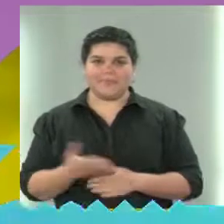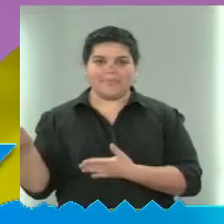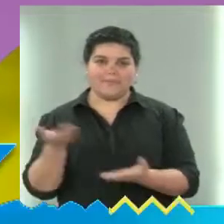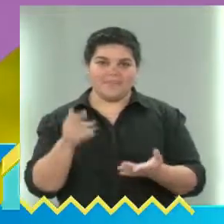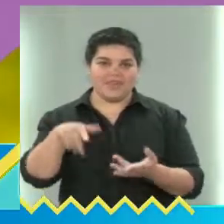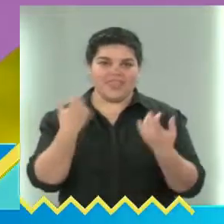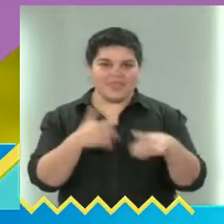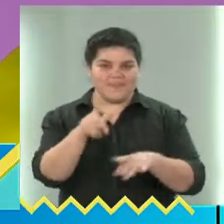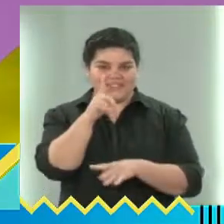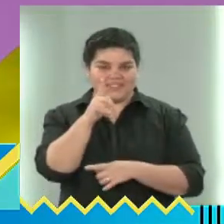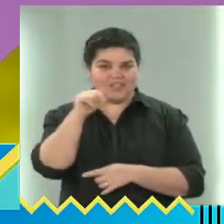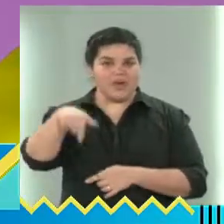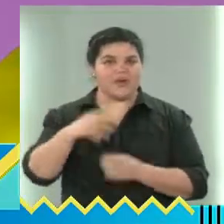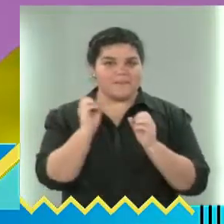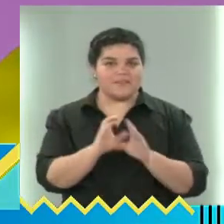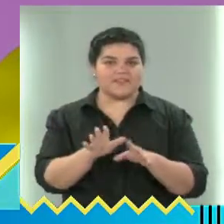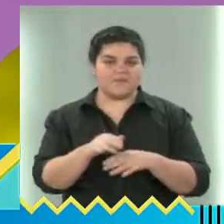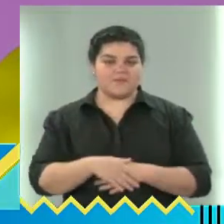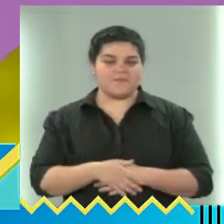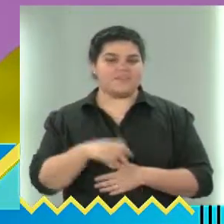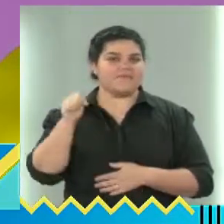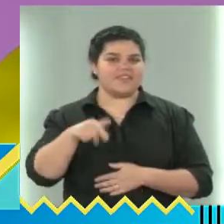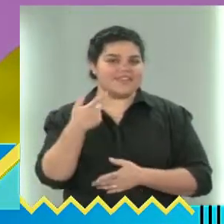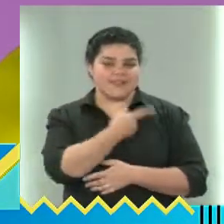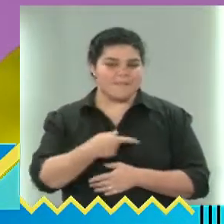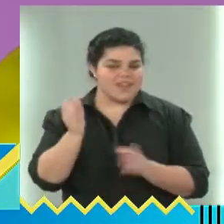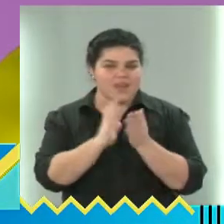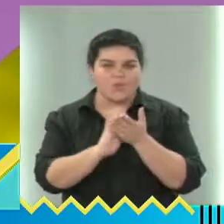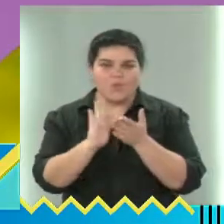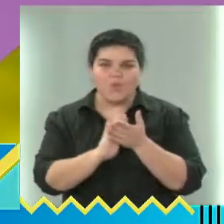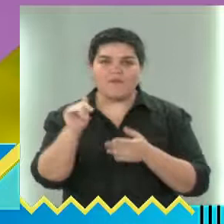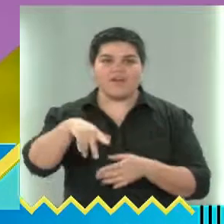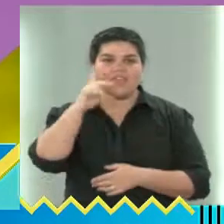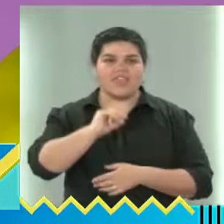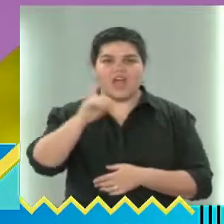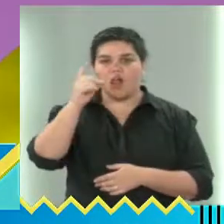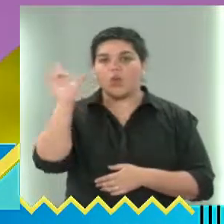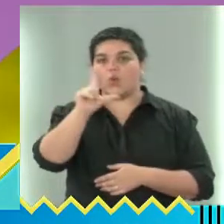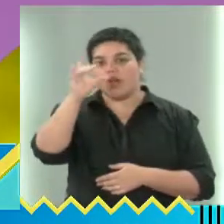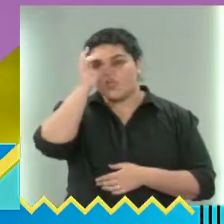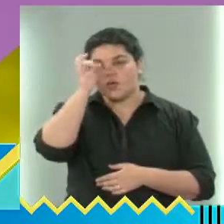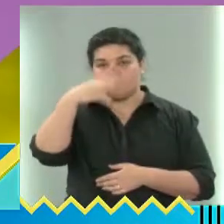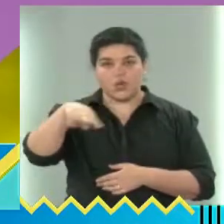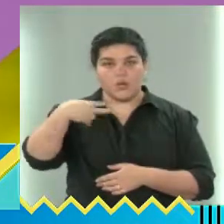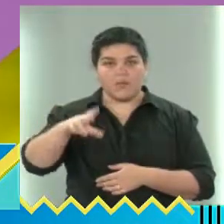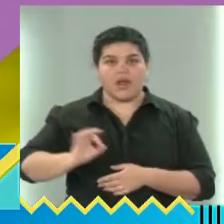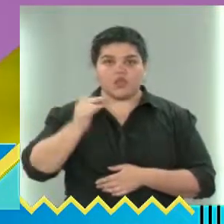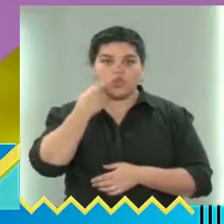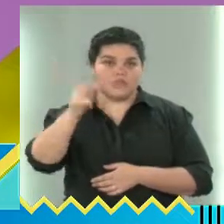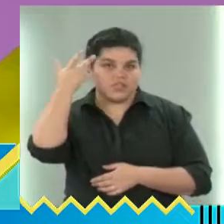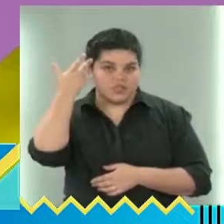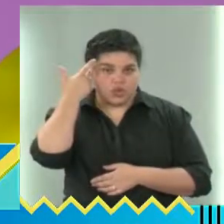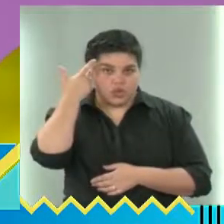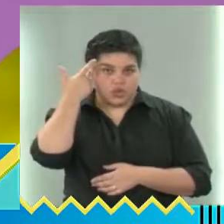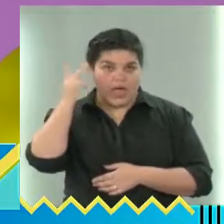Bienvenidos a Distintos Parecidos, estamos arrancando una nueva semana. Hoy, lunes 12 de noviembre del año 2018. Y